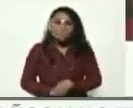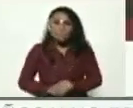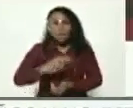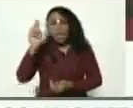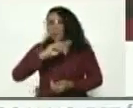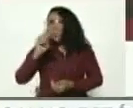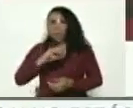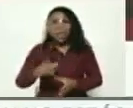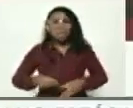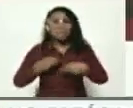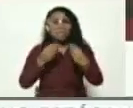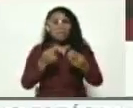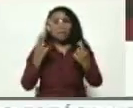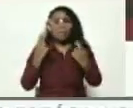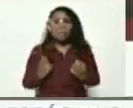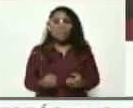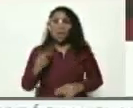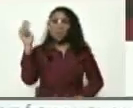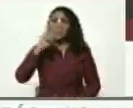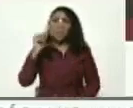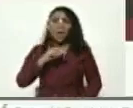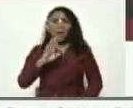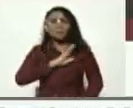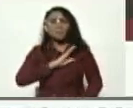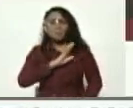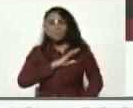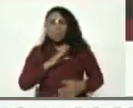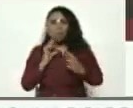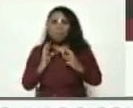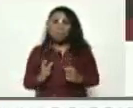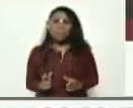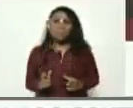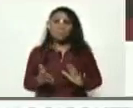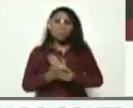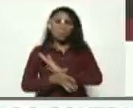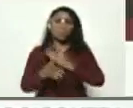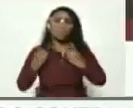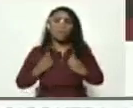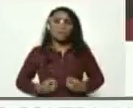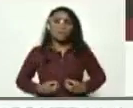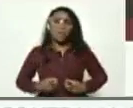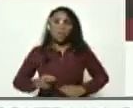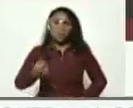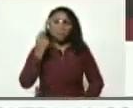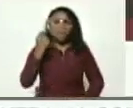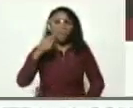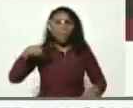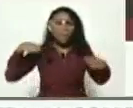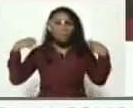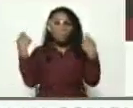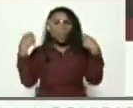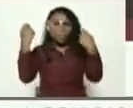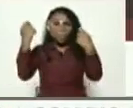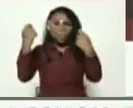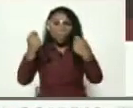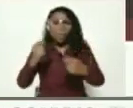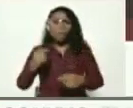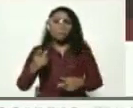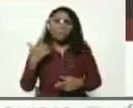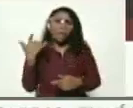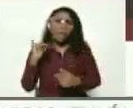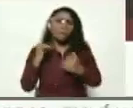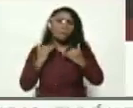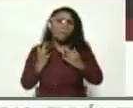nunca daría reposo, nunca tendría reposo. En ninguna de sus campañas tuvo reposo